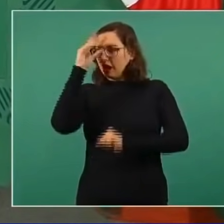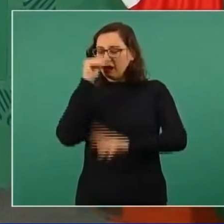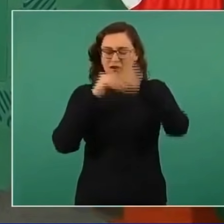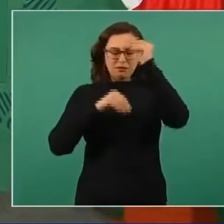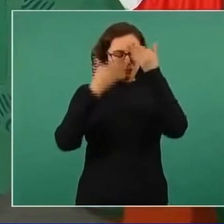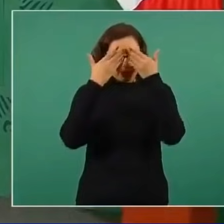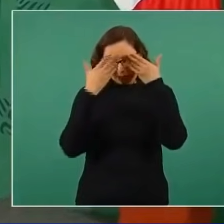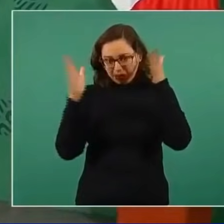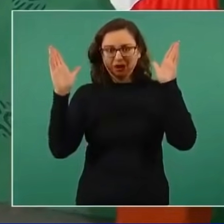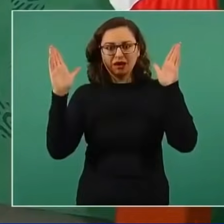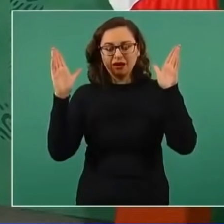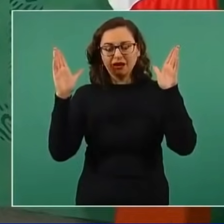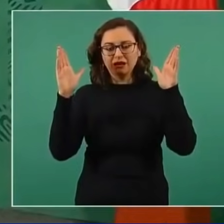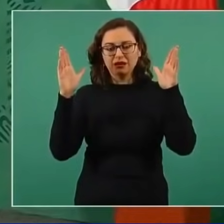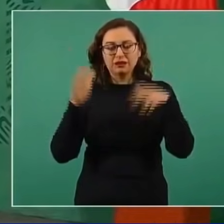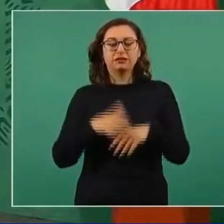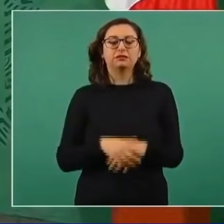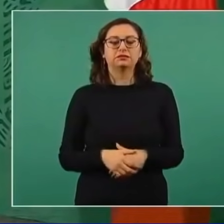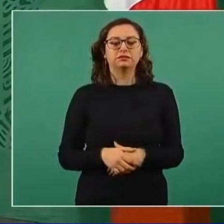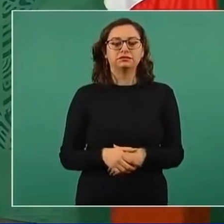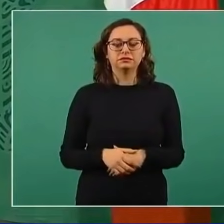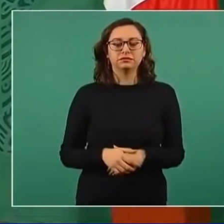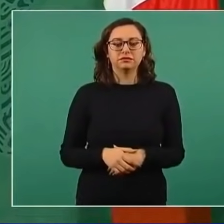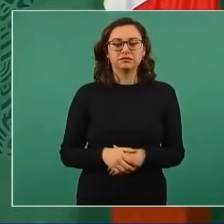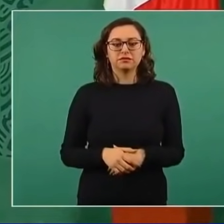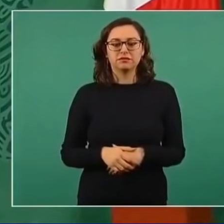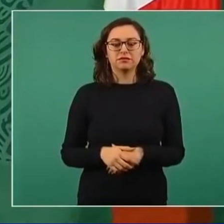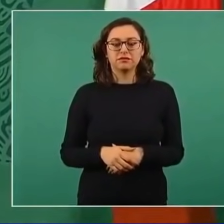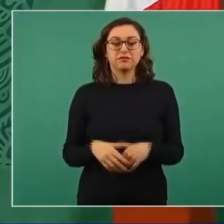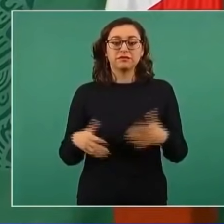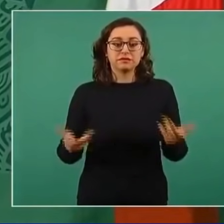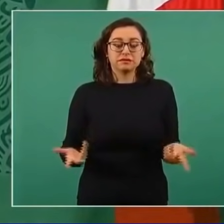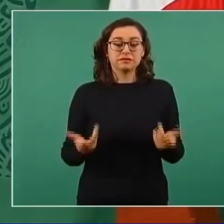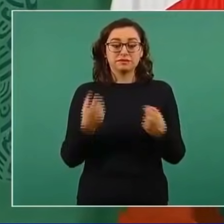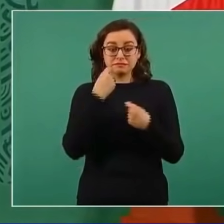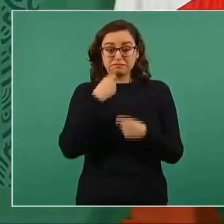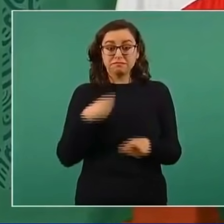Lo mismo cuando deseamos